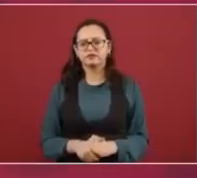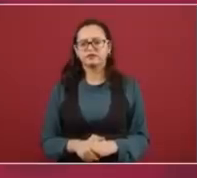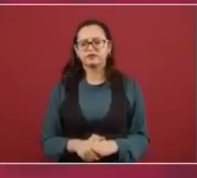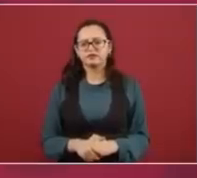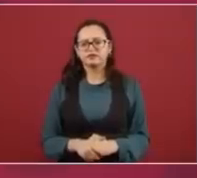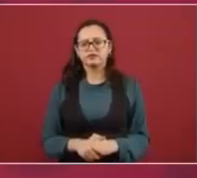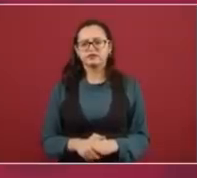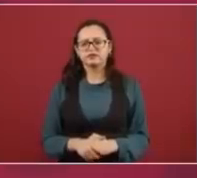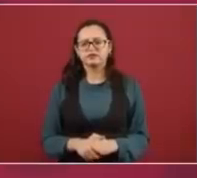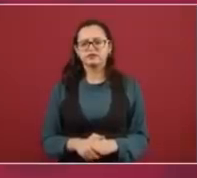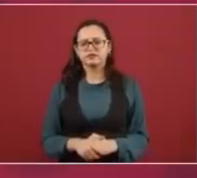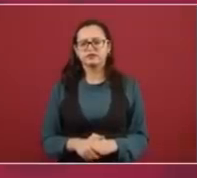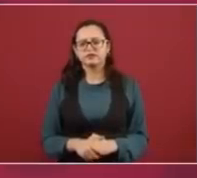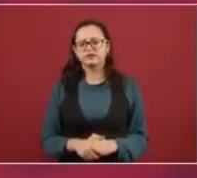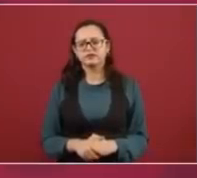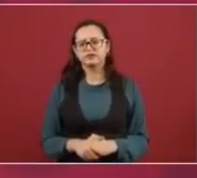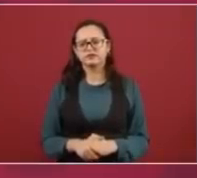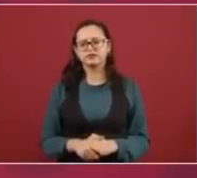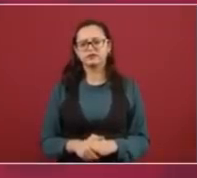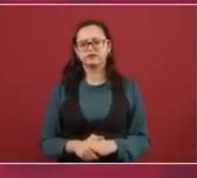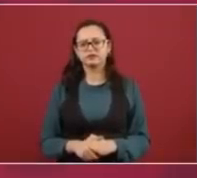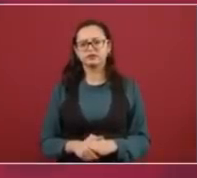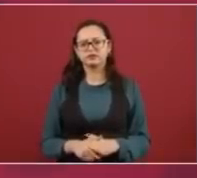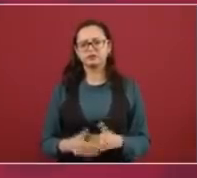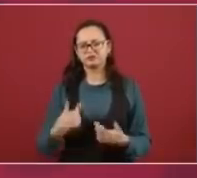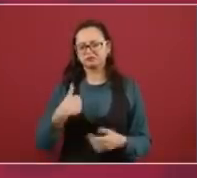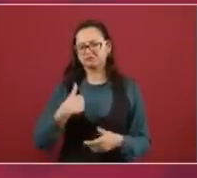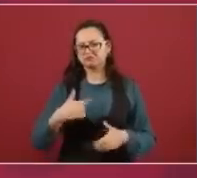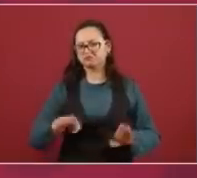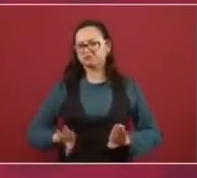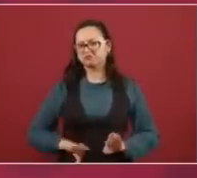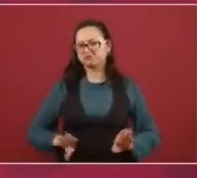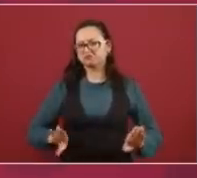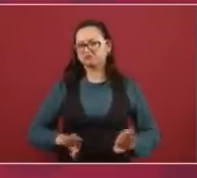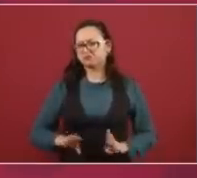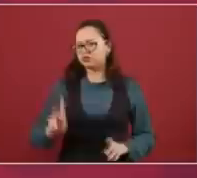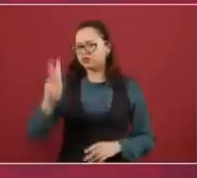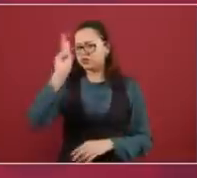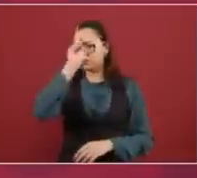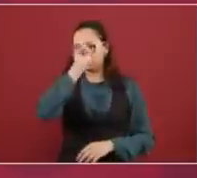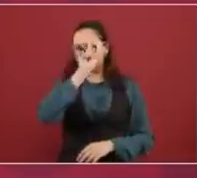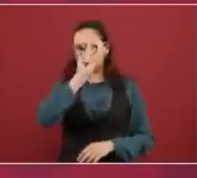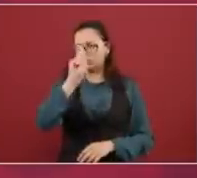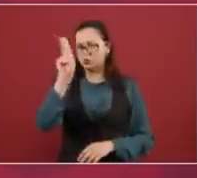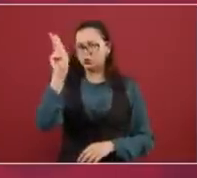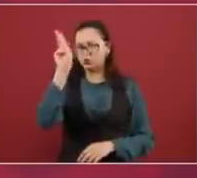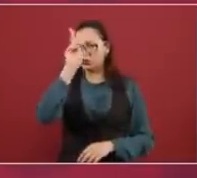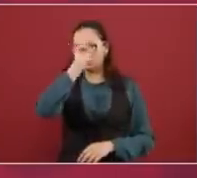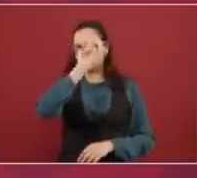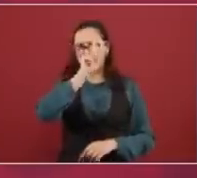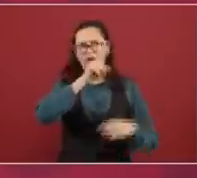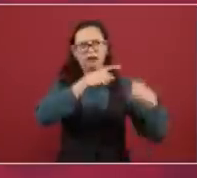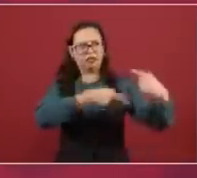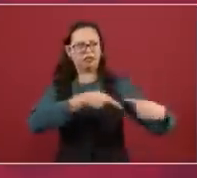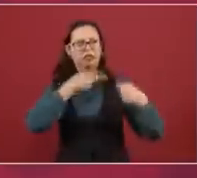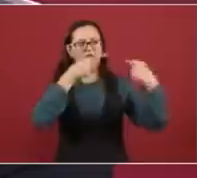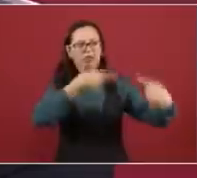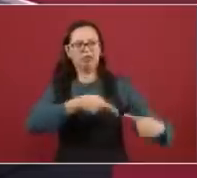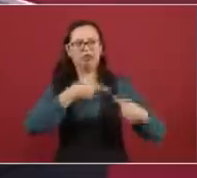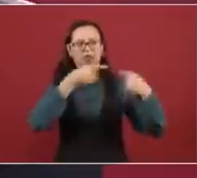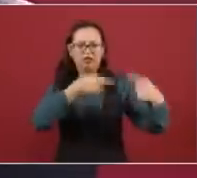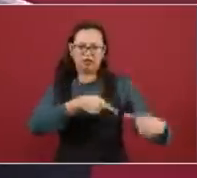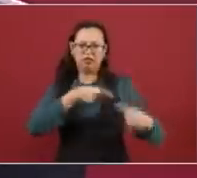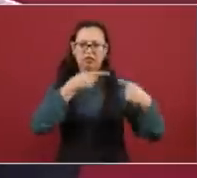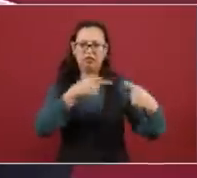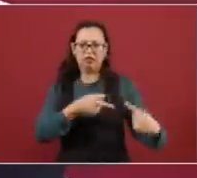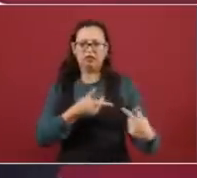actuar con mucha prudencia, no engancharnos. Sobre los sucesos al interior de